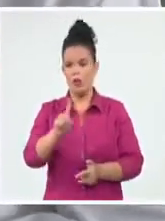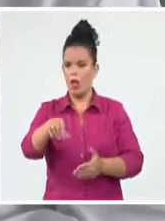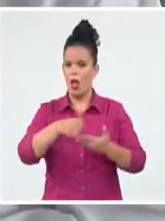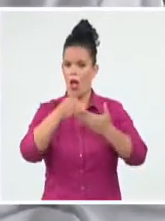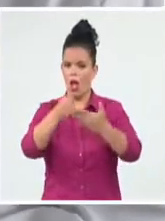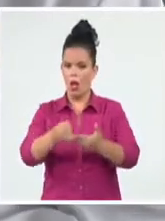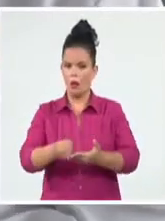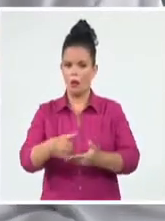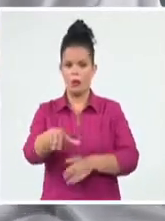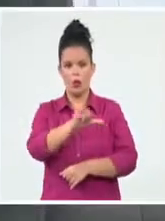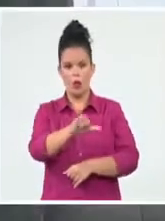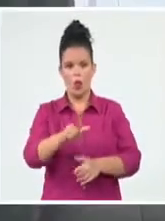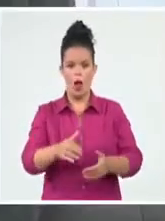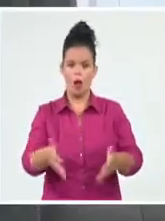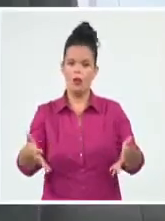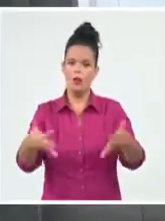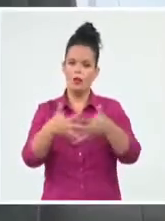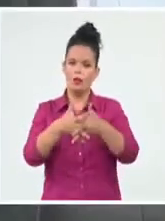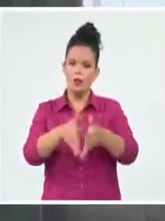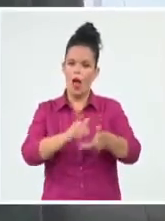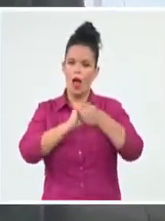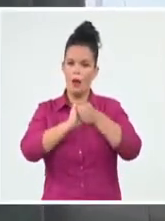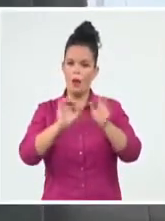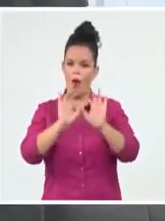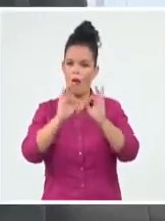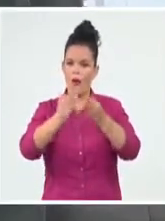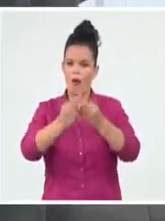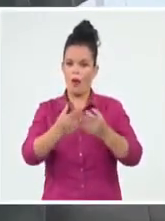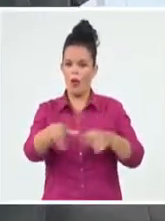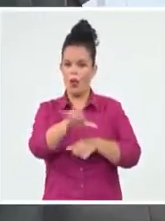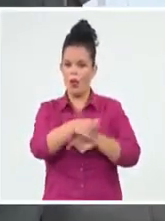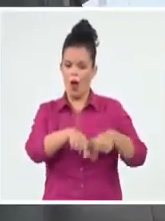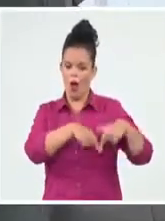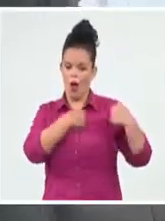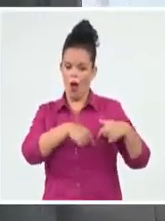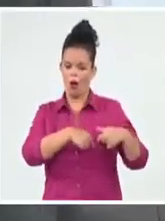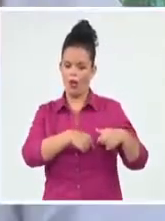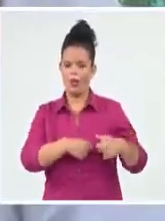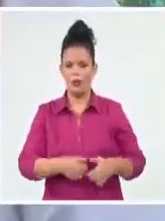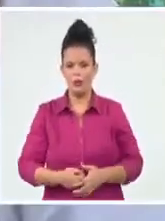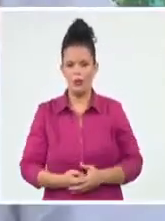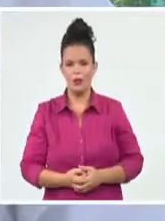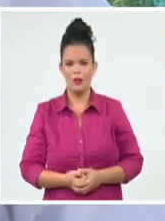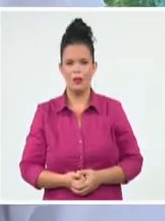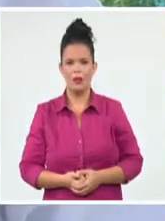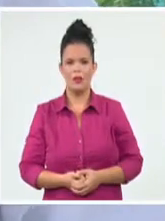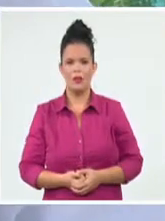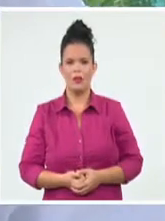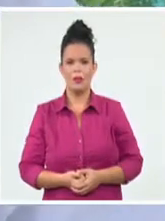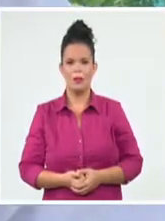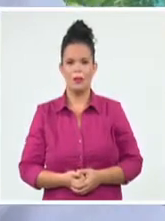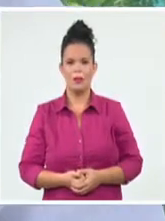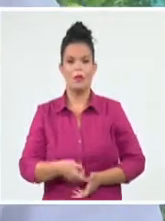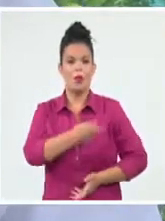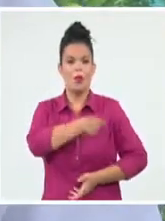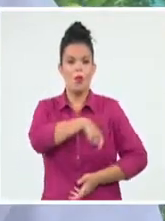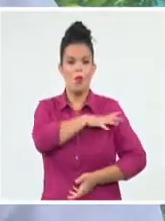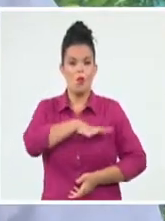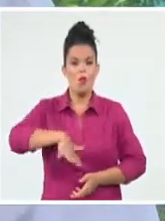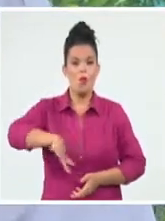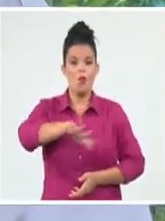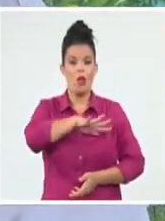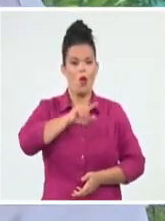esa fruto del deber y que según ellos quedaron en sus corazones. Con lágrimas en los ojos el pueblo de San Quí